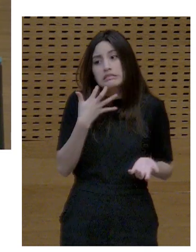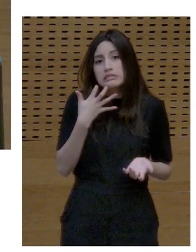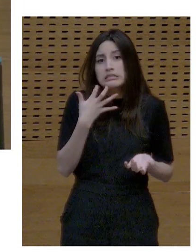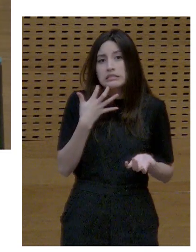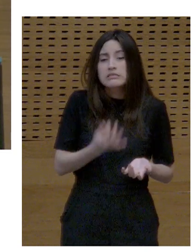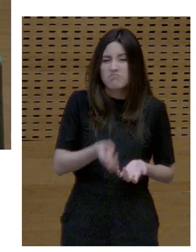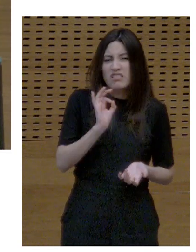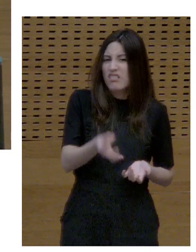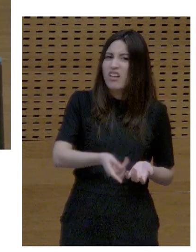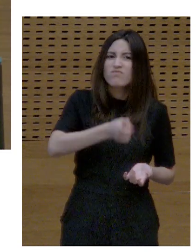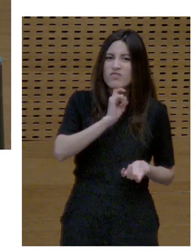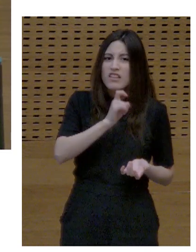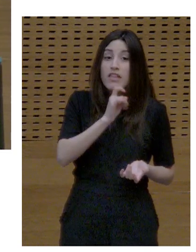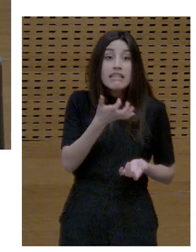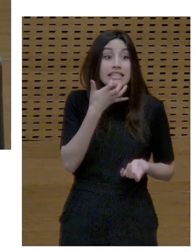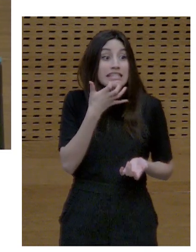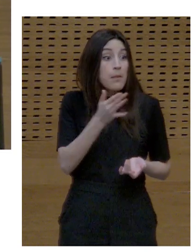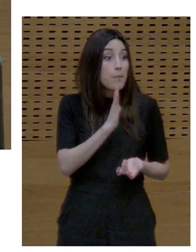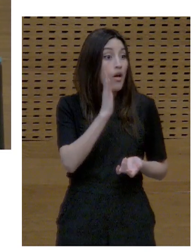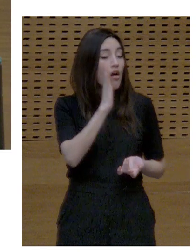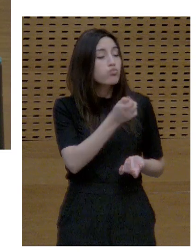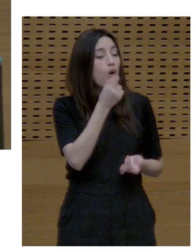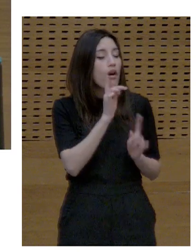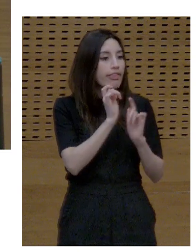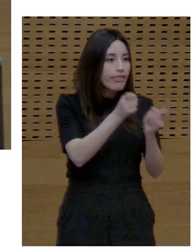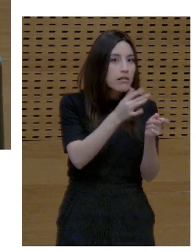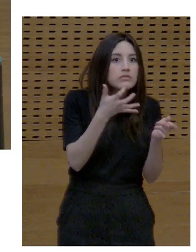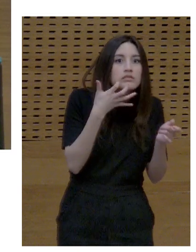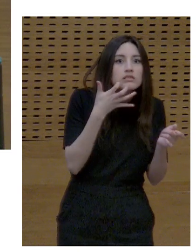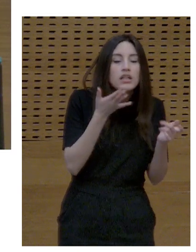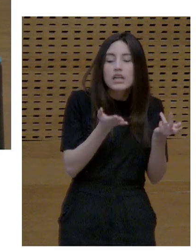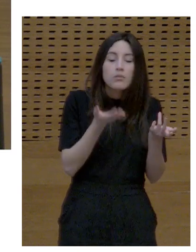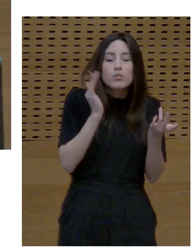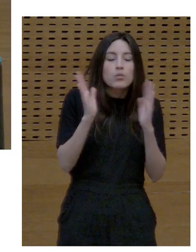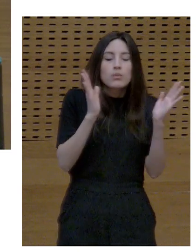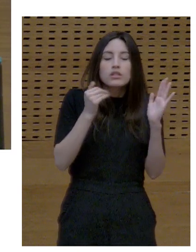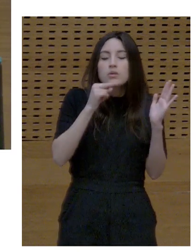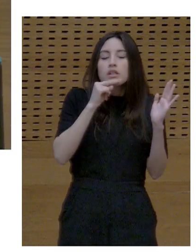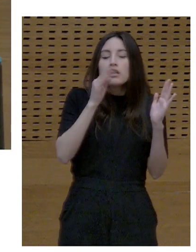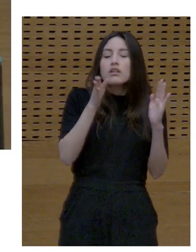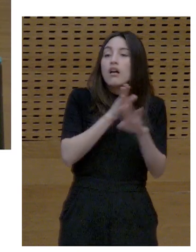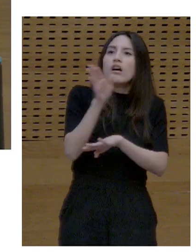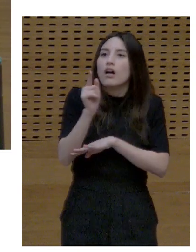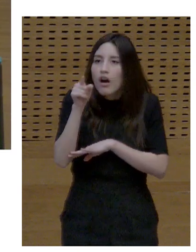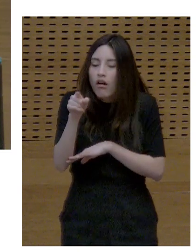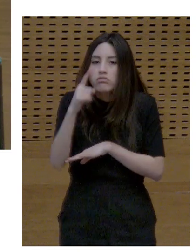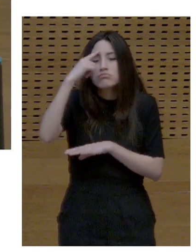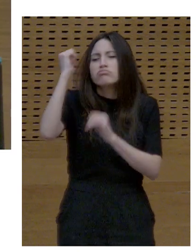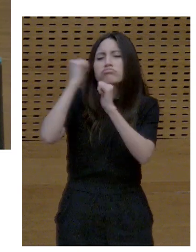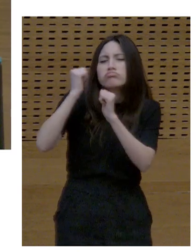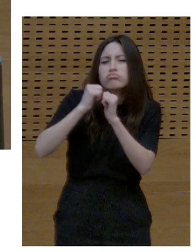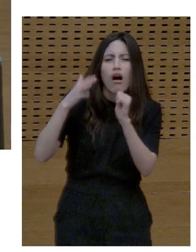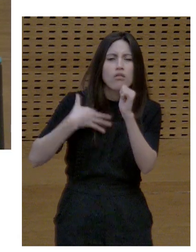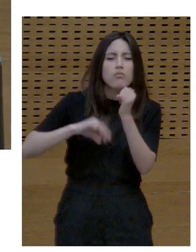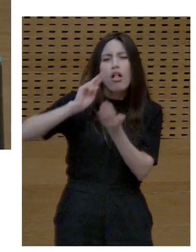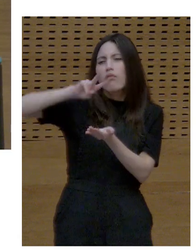porque a veces ponemos medicación para dormir, pero luego al levantarse a orinar pues se está más torpe, hay más riesgo de caída